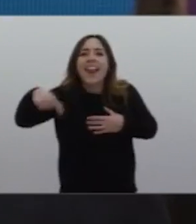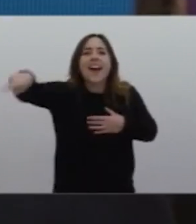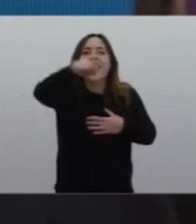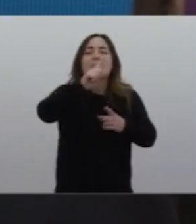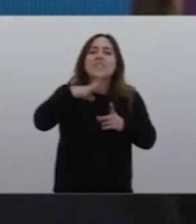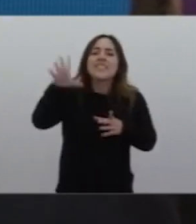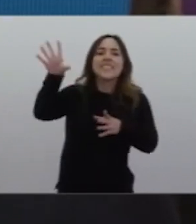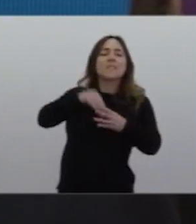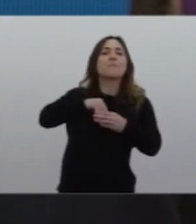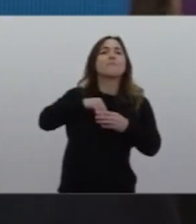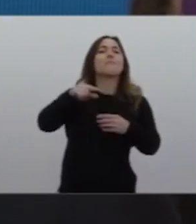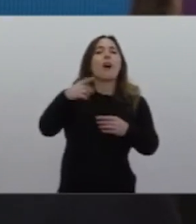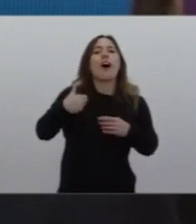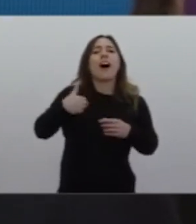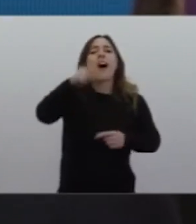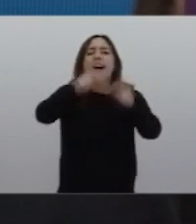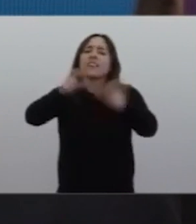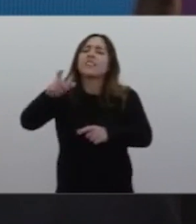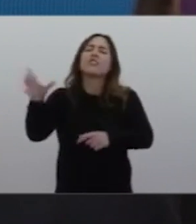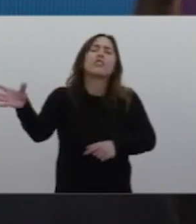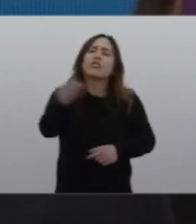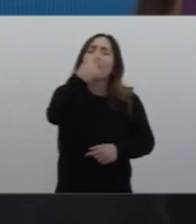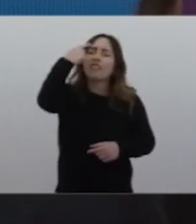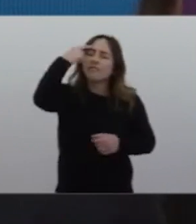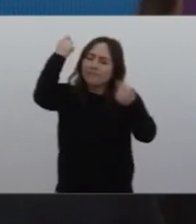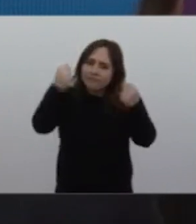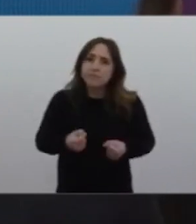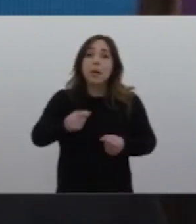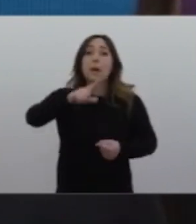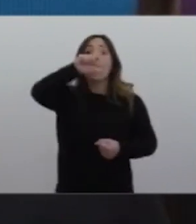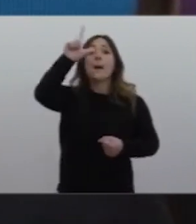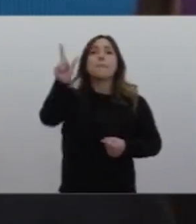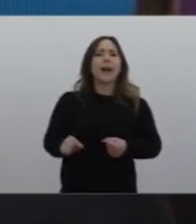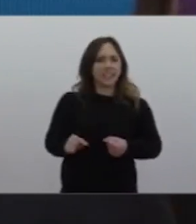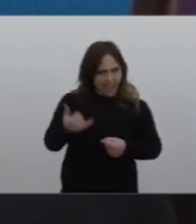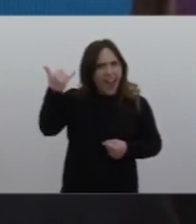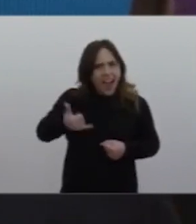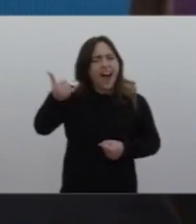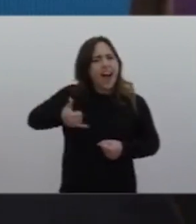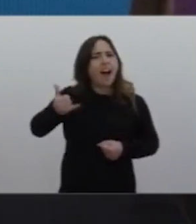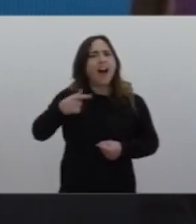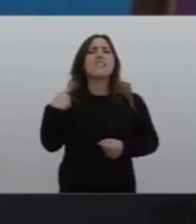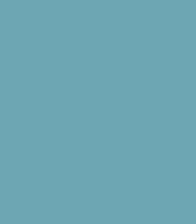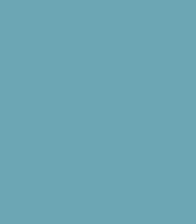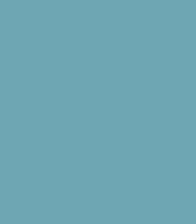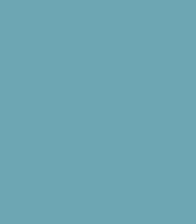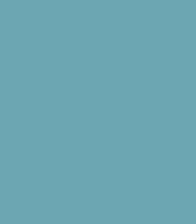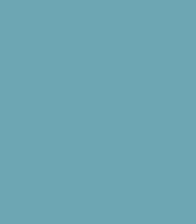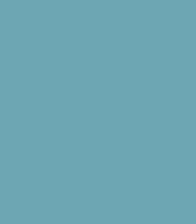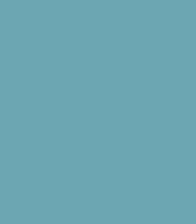y argentinas que están convencidos de que la patria existe y que triunfará.